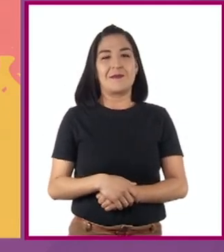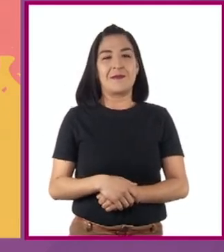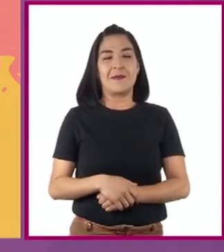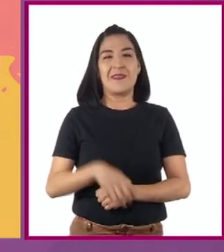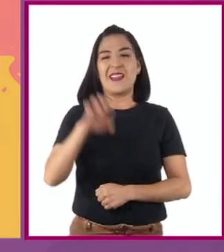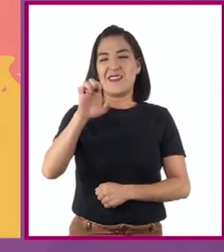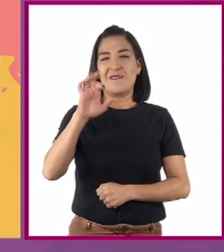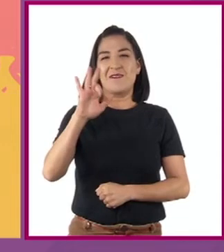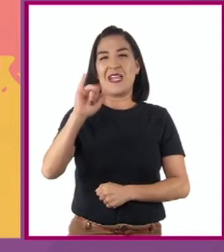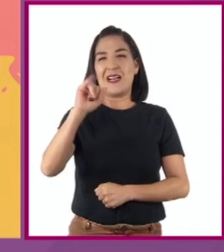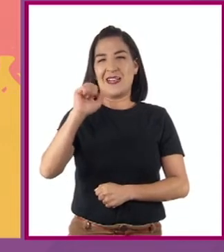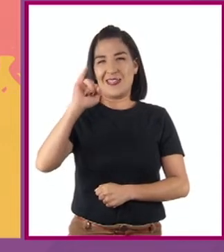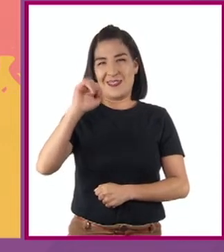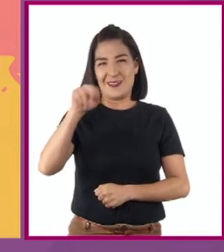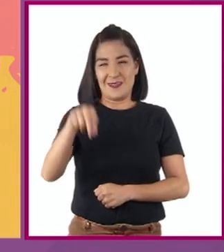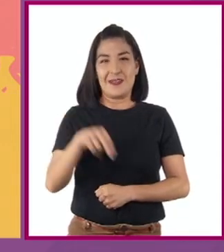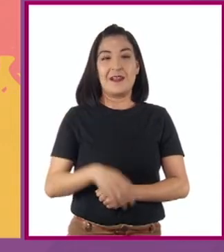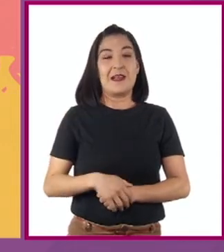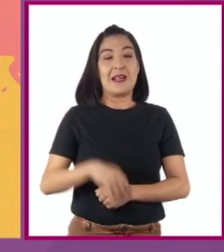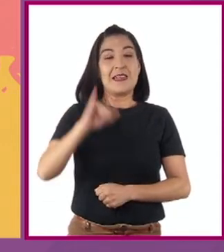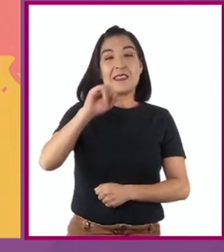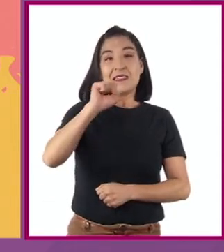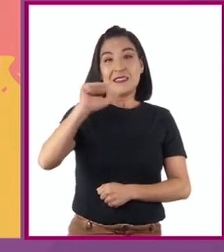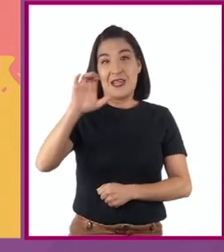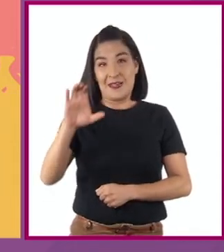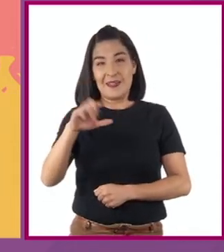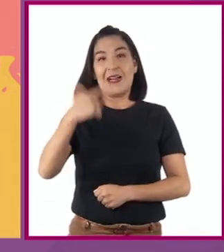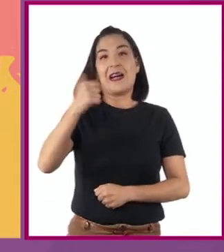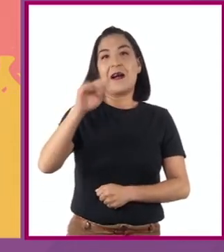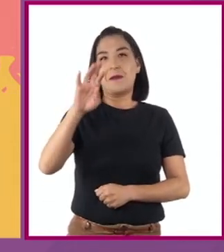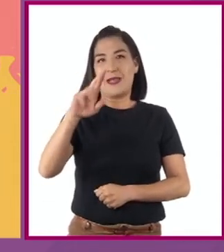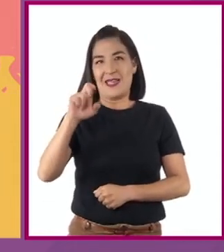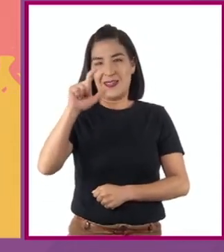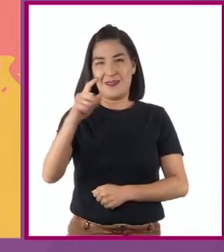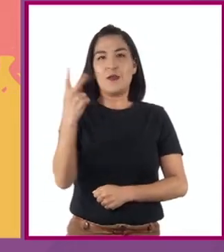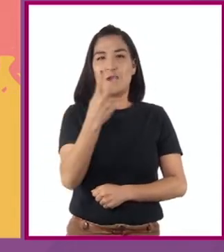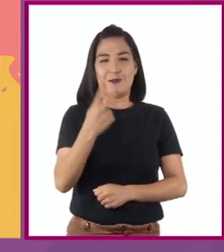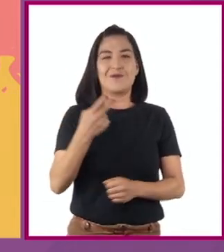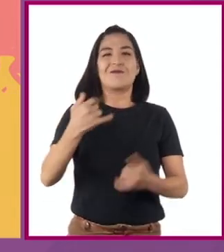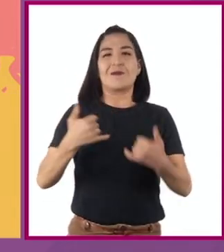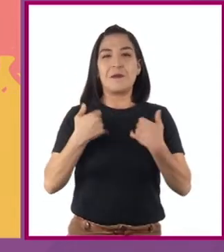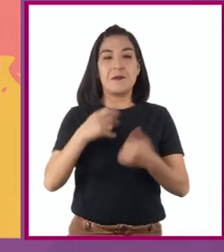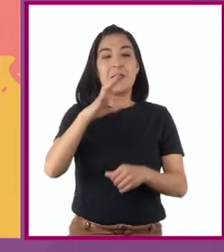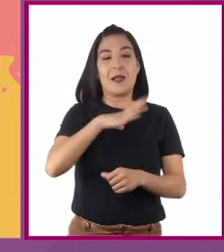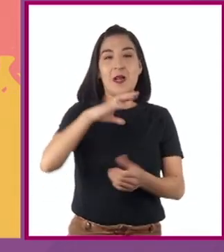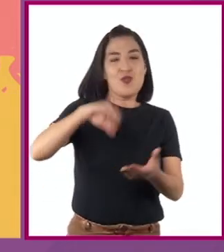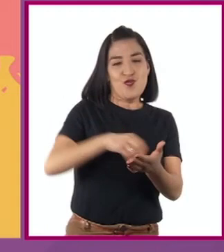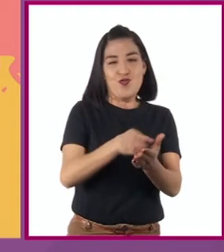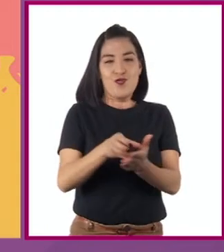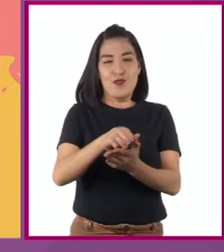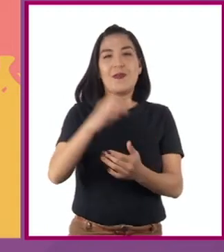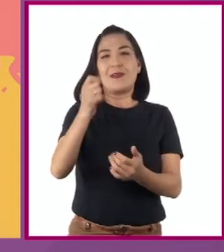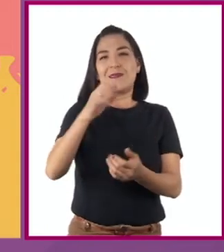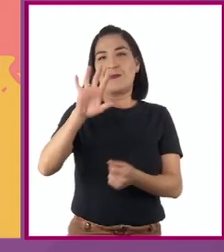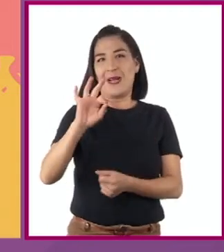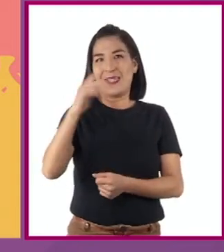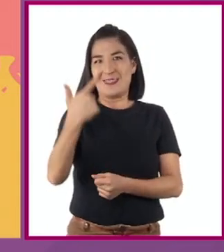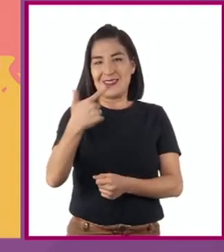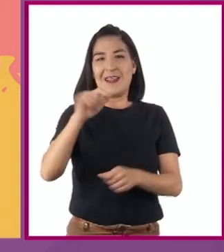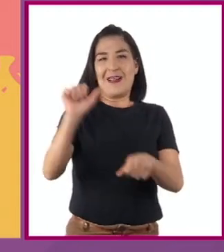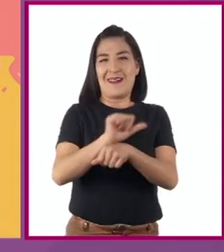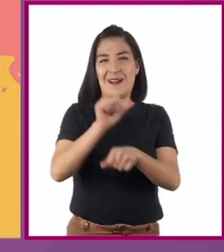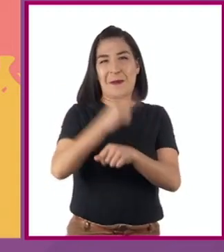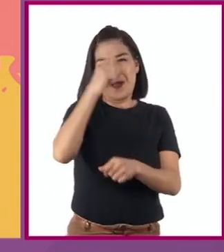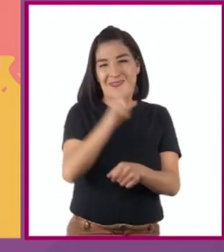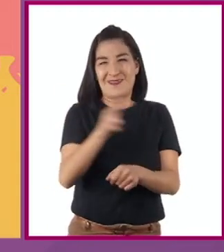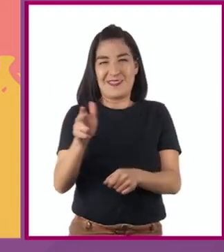Efraín. Entre Isaac y Gabriel tienen 47 carros de juguete de colección. Si Isaac tiene